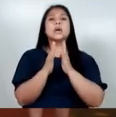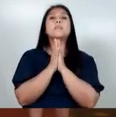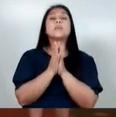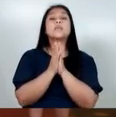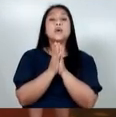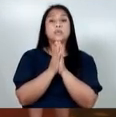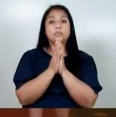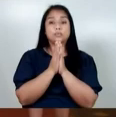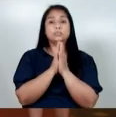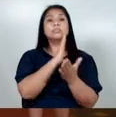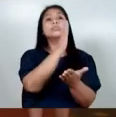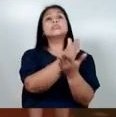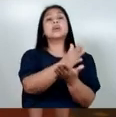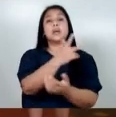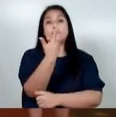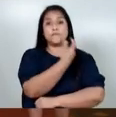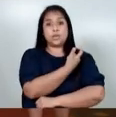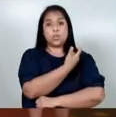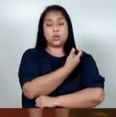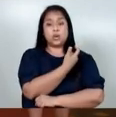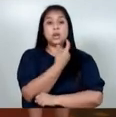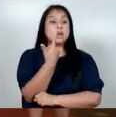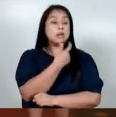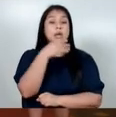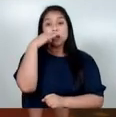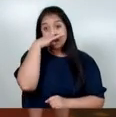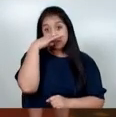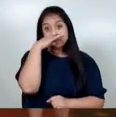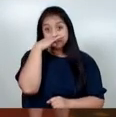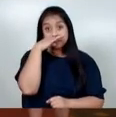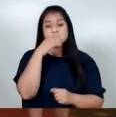acudan a vacunarse. La vacuna es gratuita,